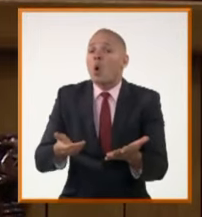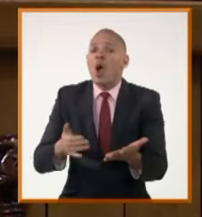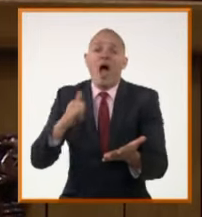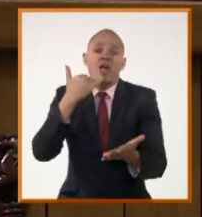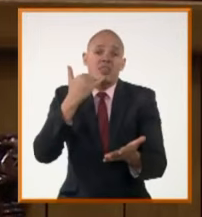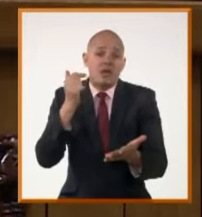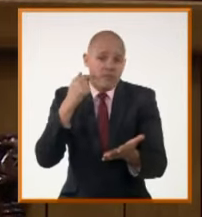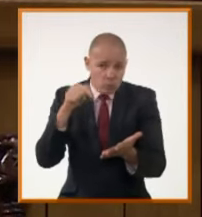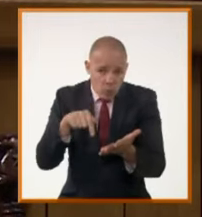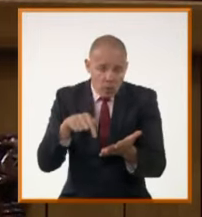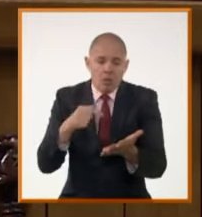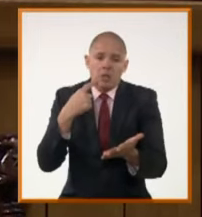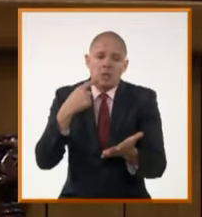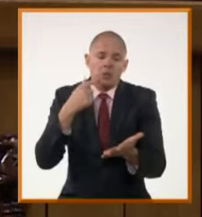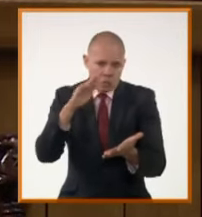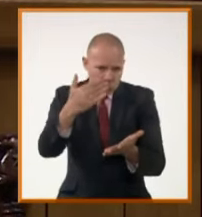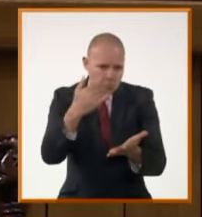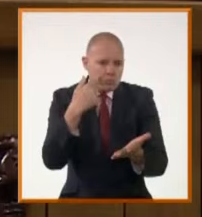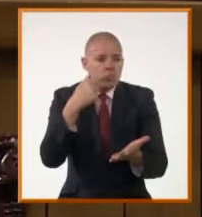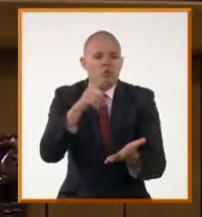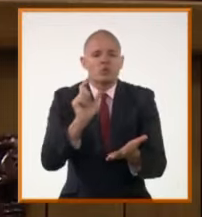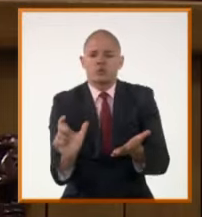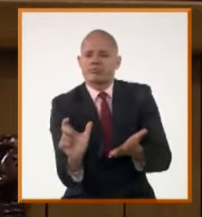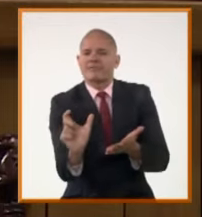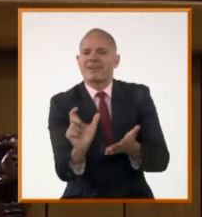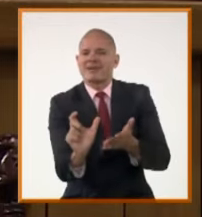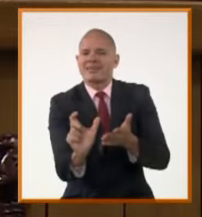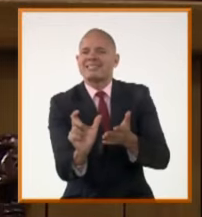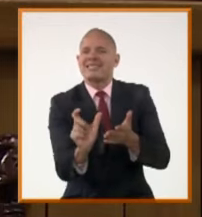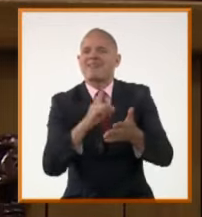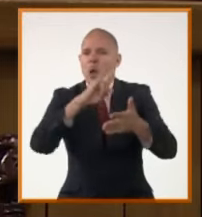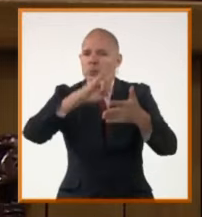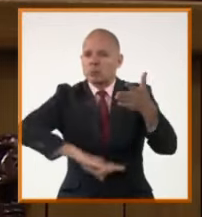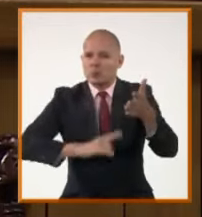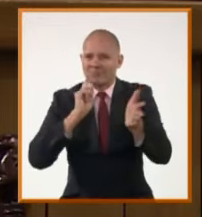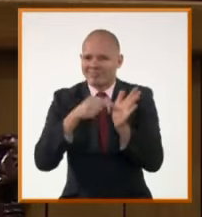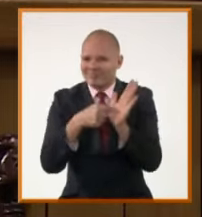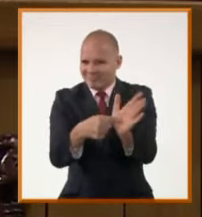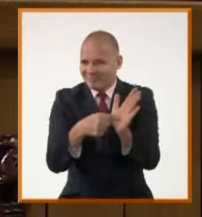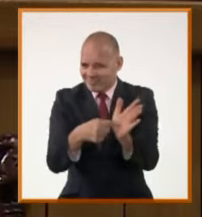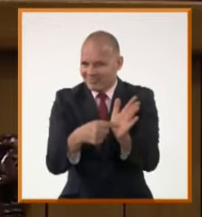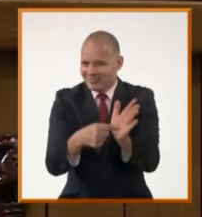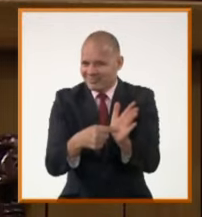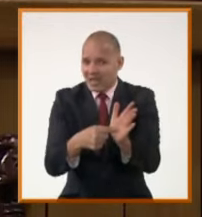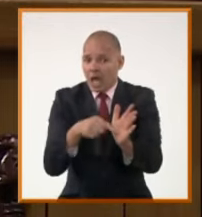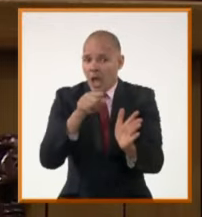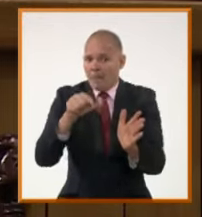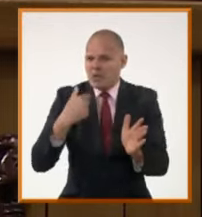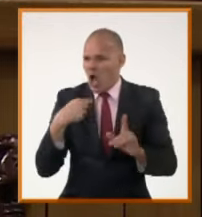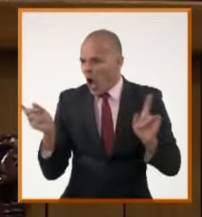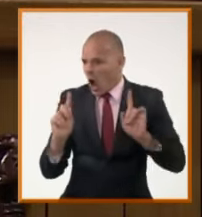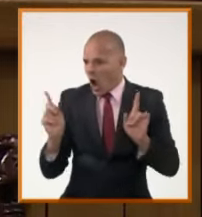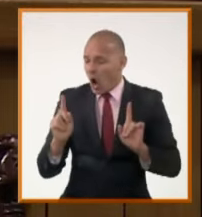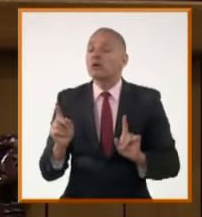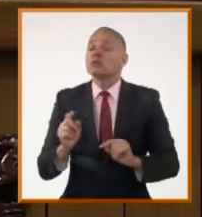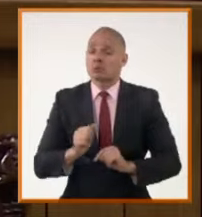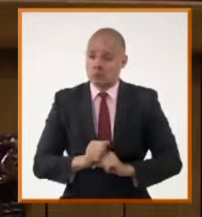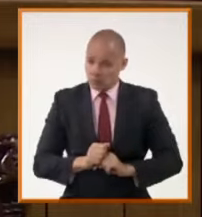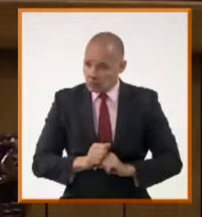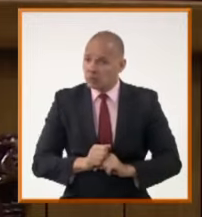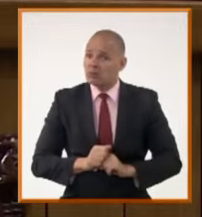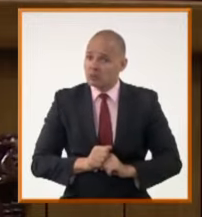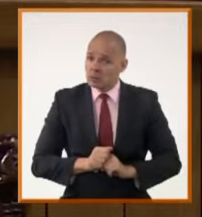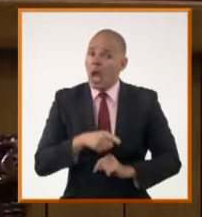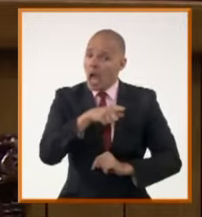su propio dispositivo móvil, es dinero que vale tanto como el otro. Nosotros no podemos seguir permitiendo, como pasa a veces en un